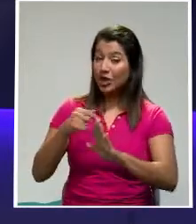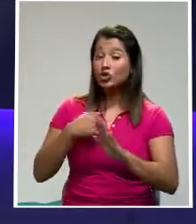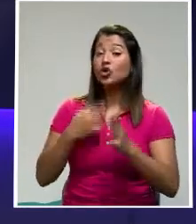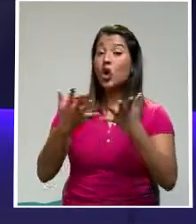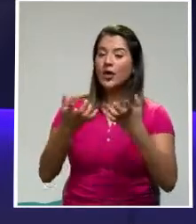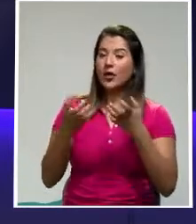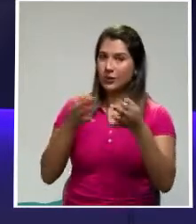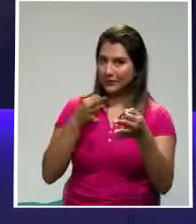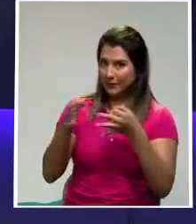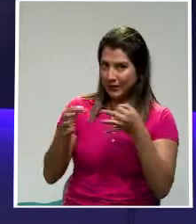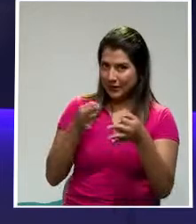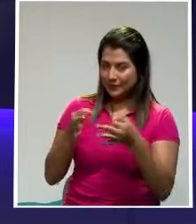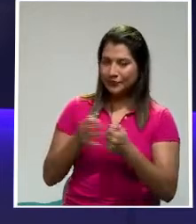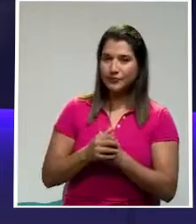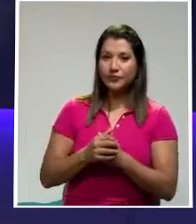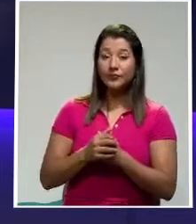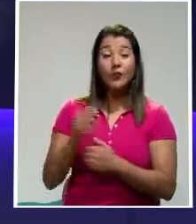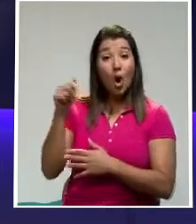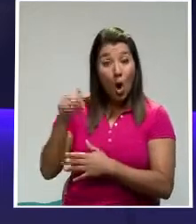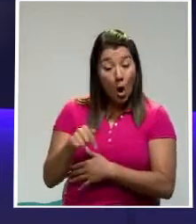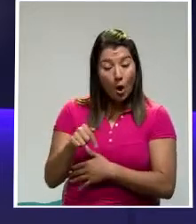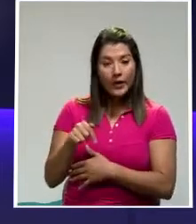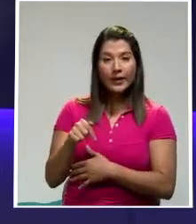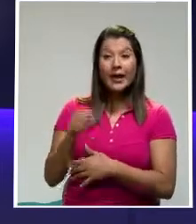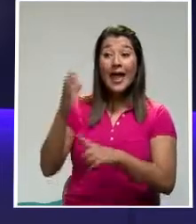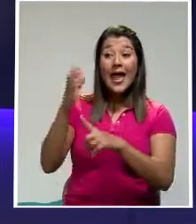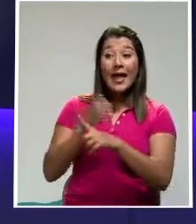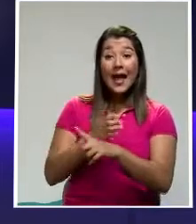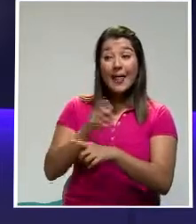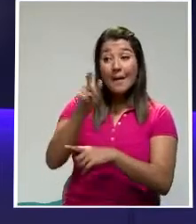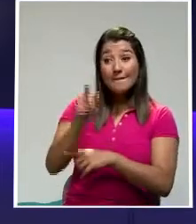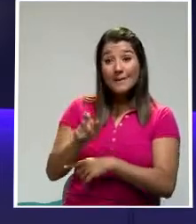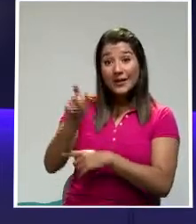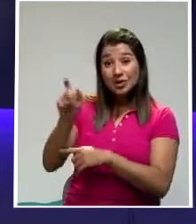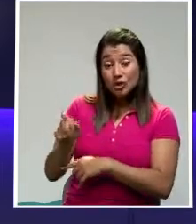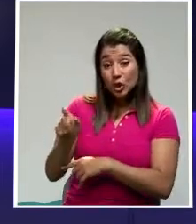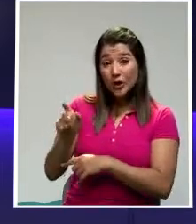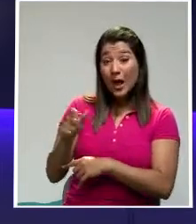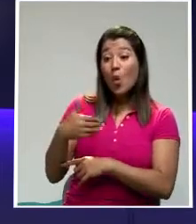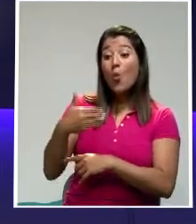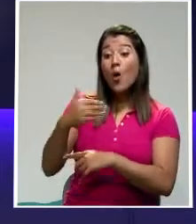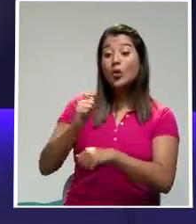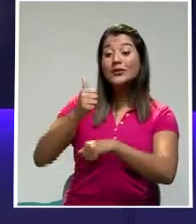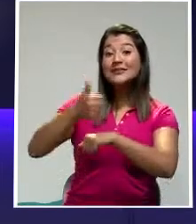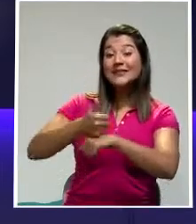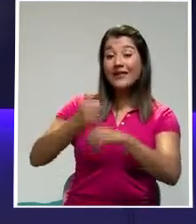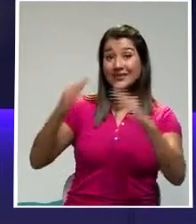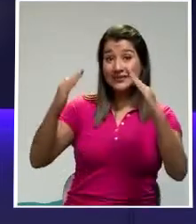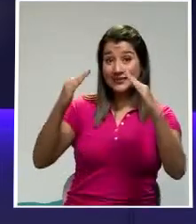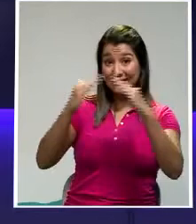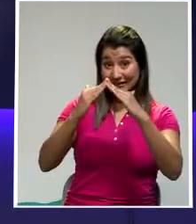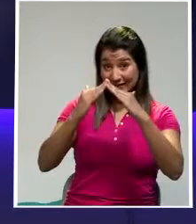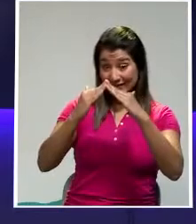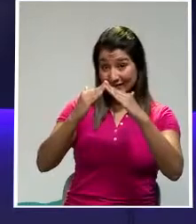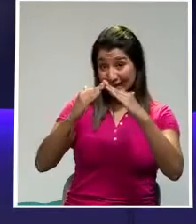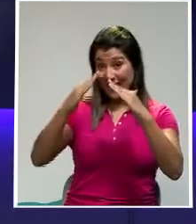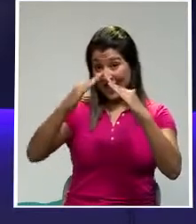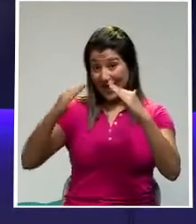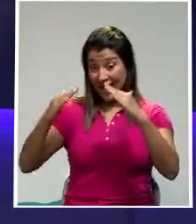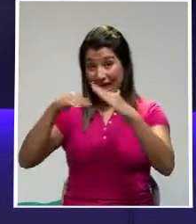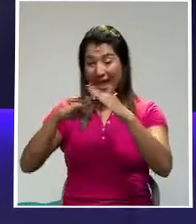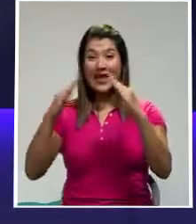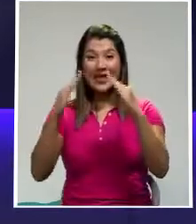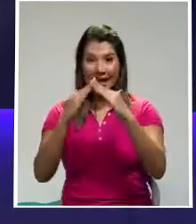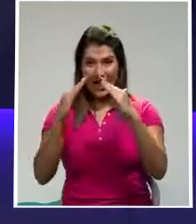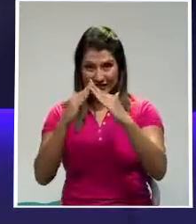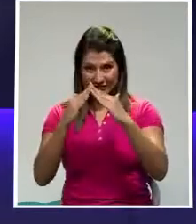qué. Hoy en día, cada persona que pone un panel solar, cuando no hay sol o cuando tiene